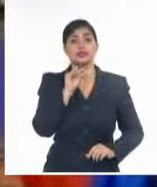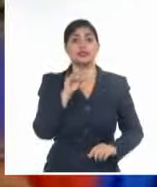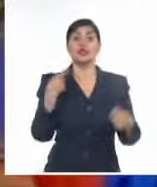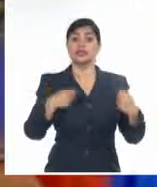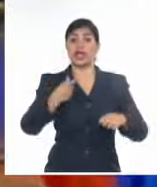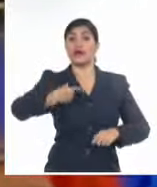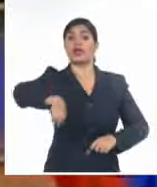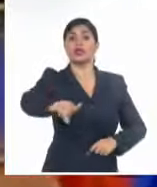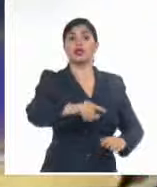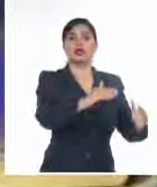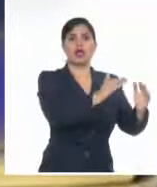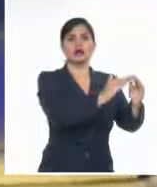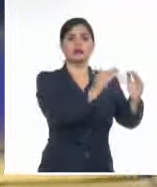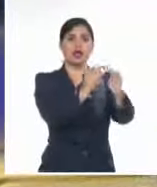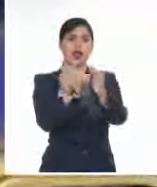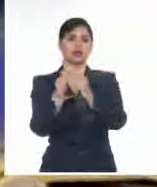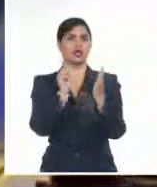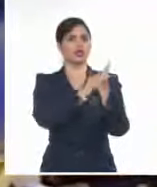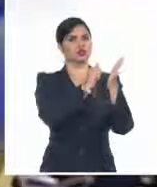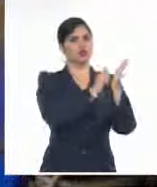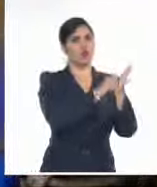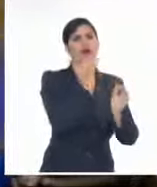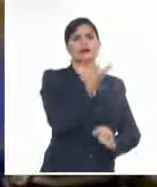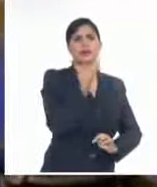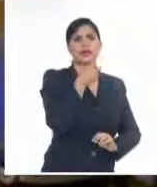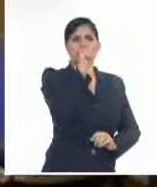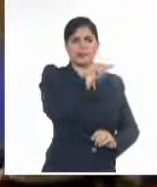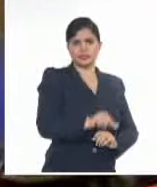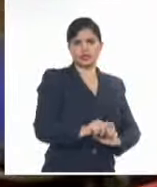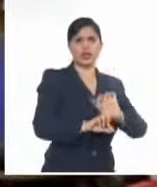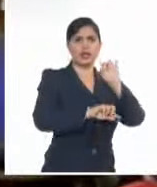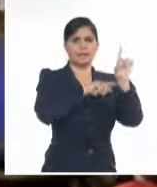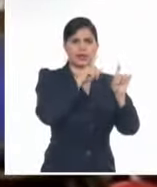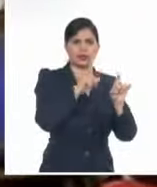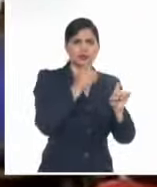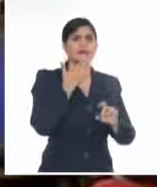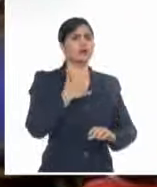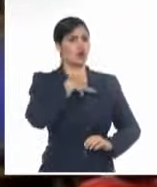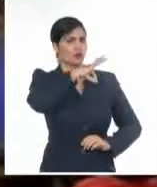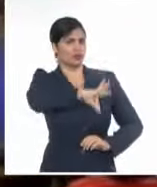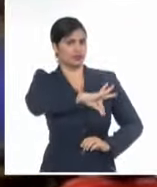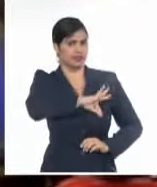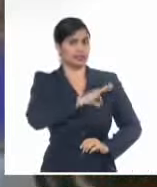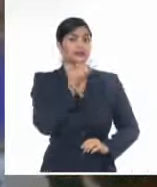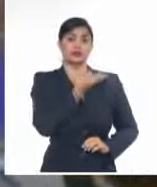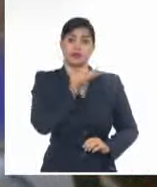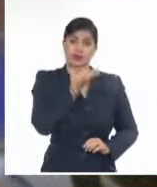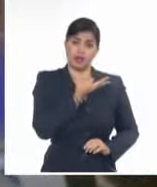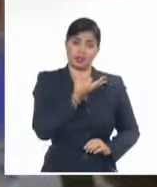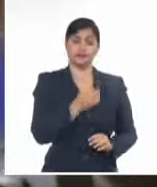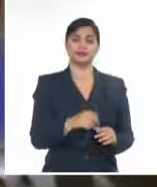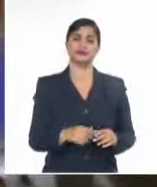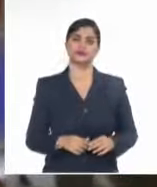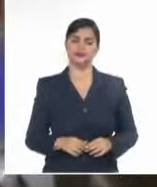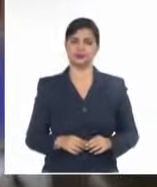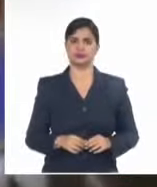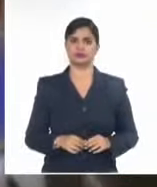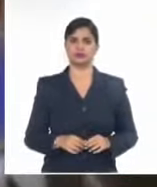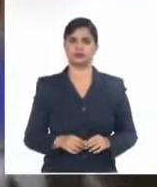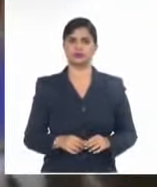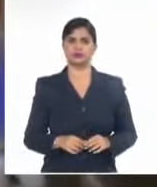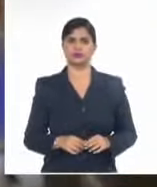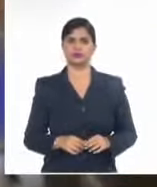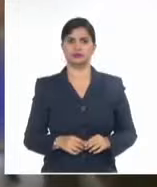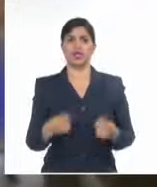casa para convencer a la gente del que el capitalismo no sirve. Hay que dar la